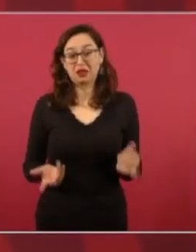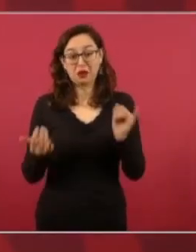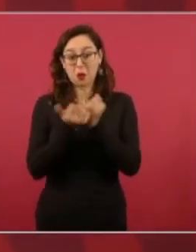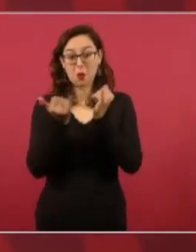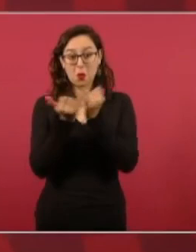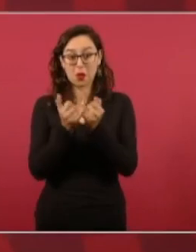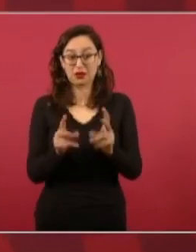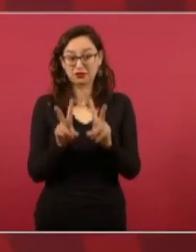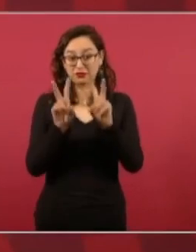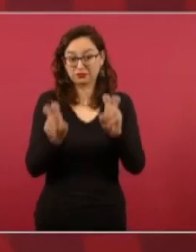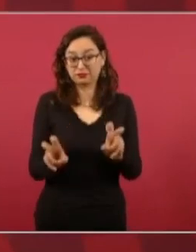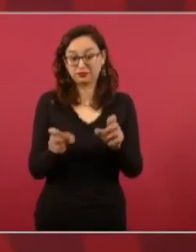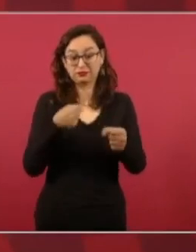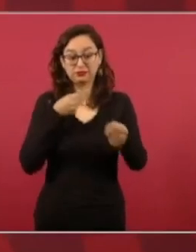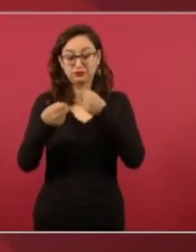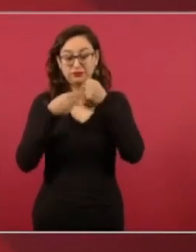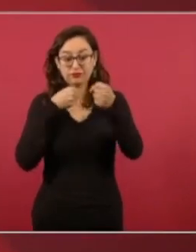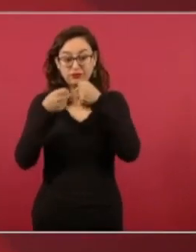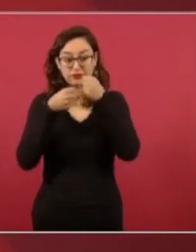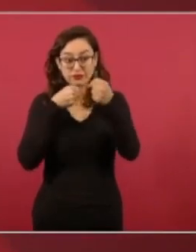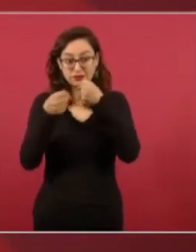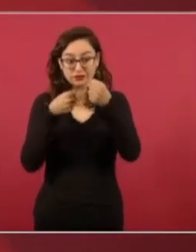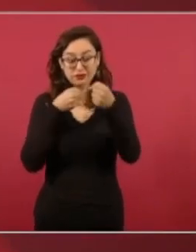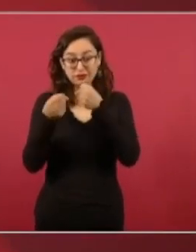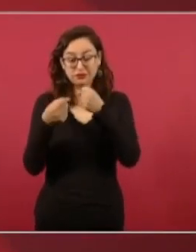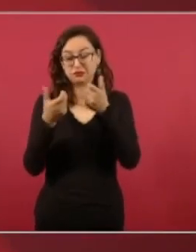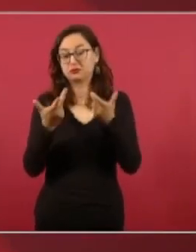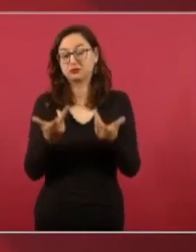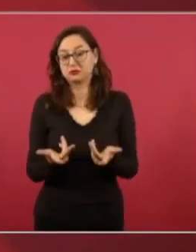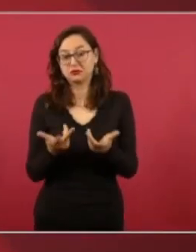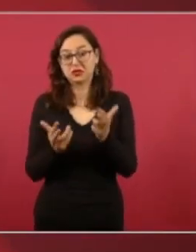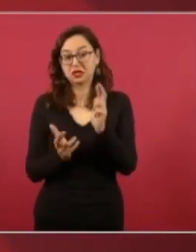revolucionario o militante,